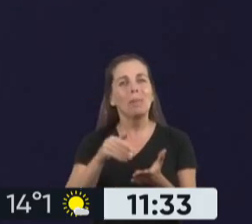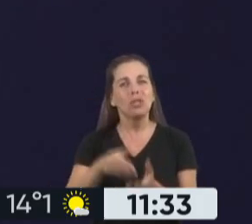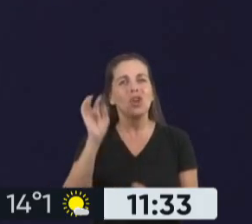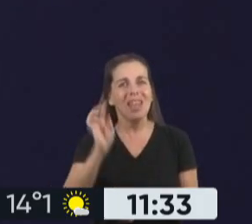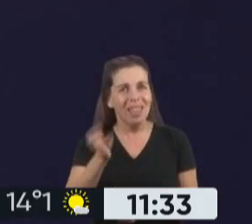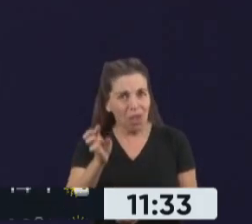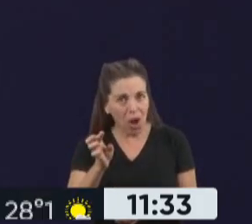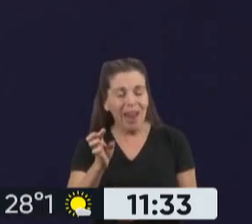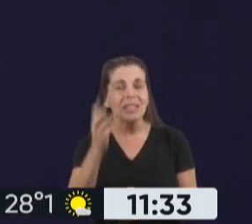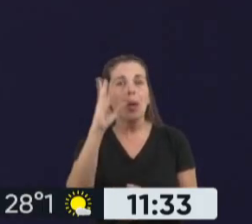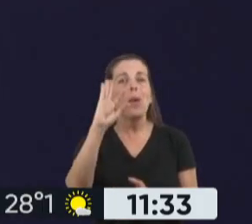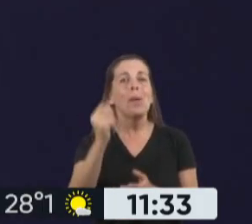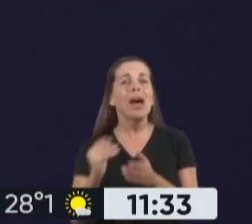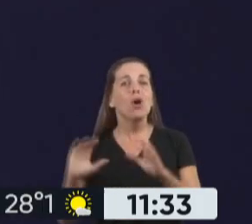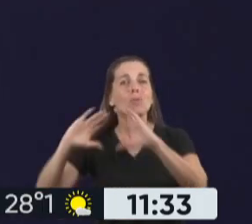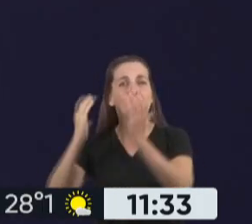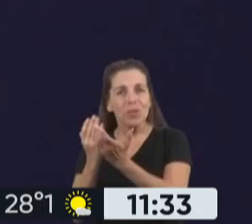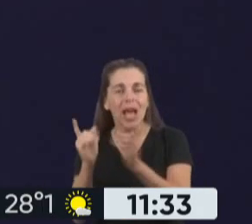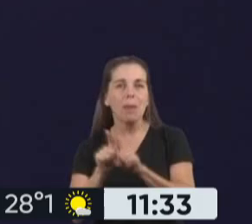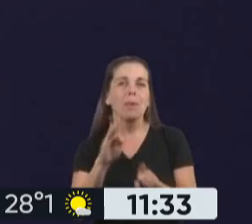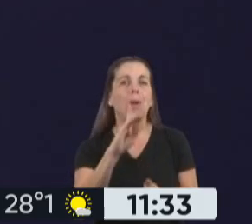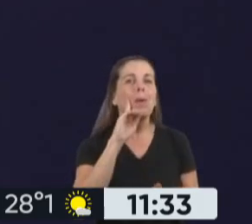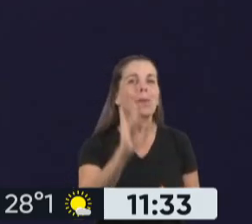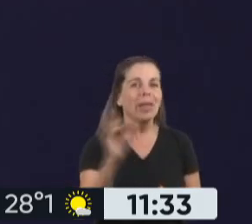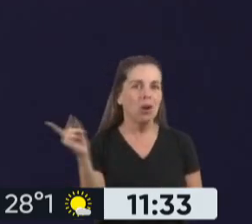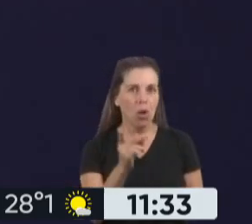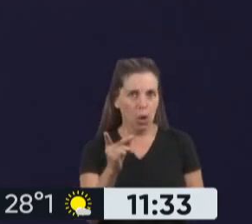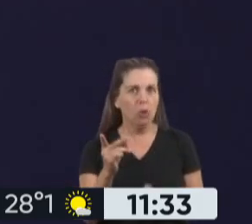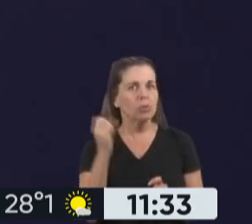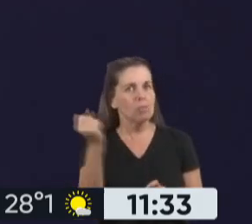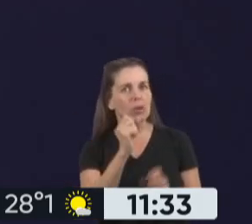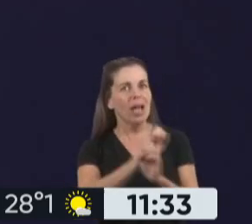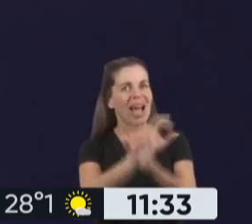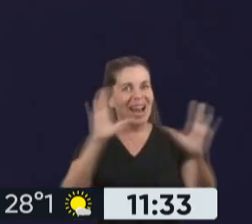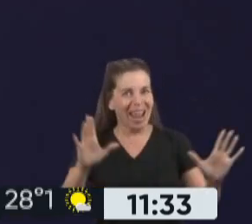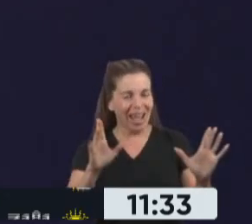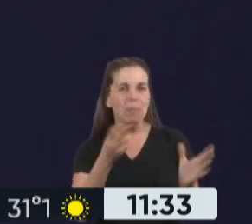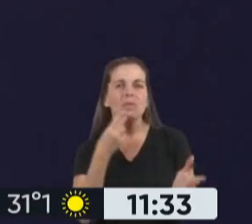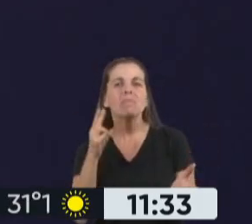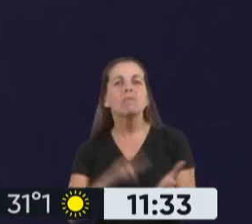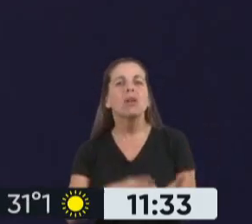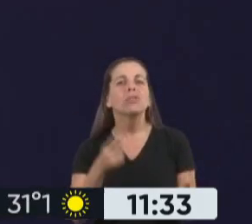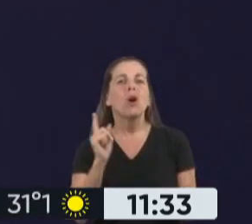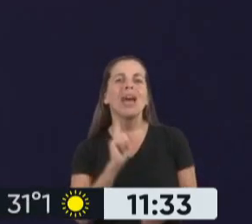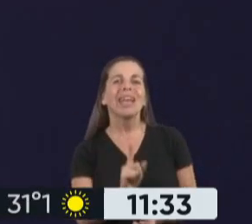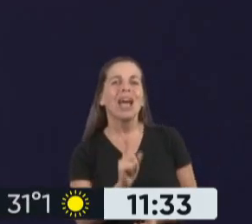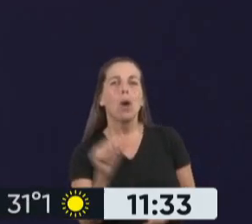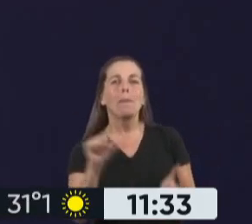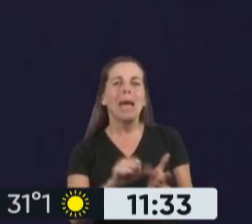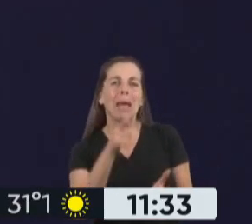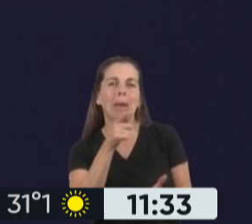BID. Y es importante aclarar, porque el riesgo país parece simplemente un indicador más que no le